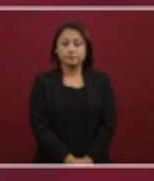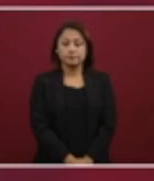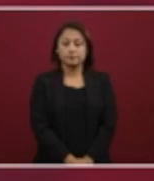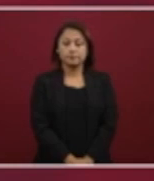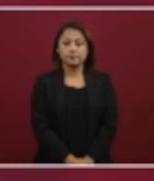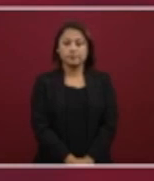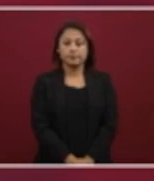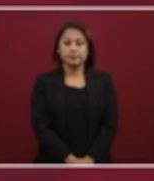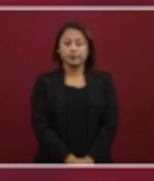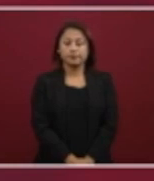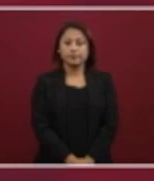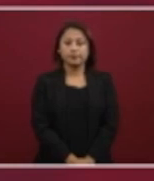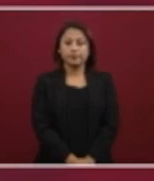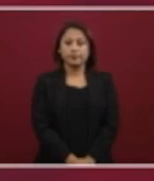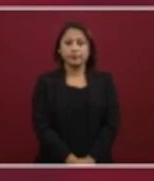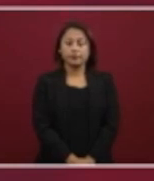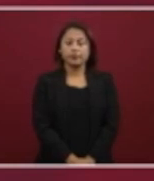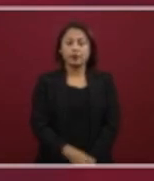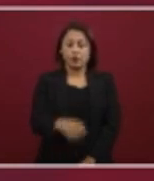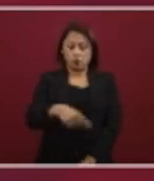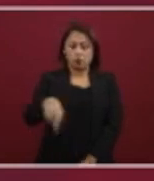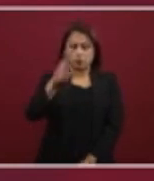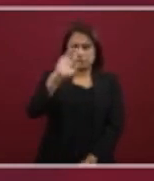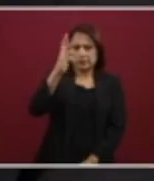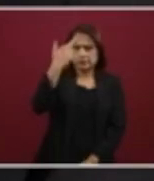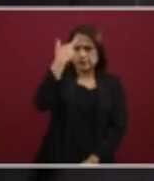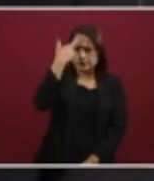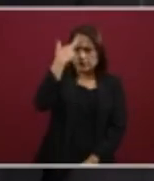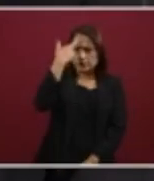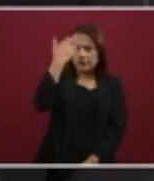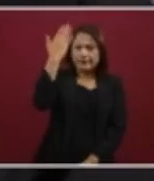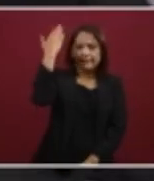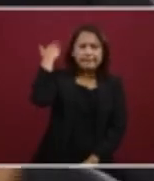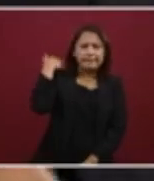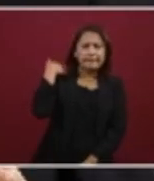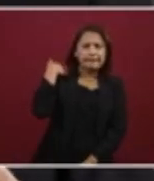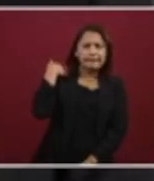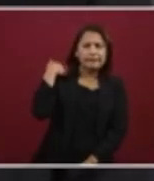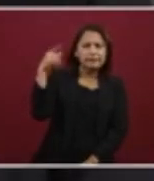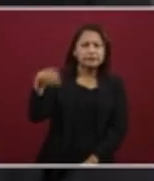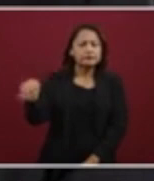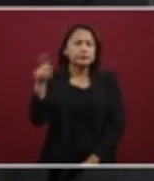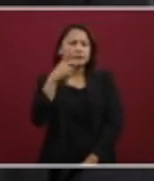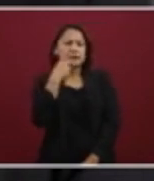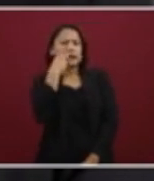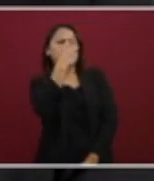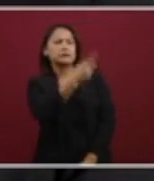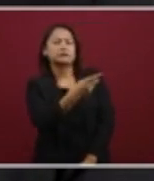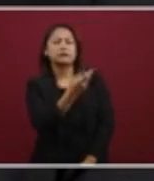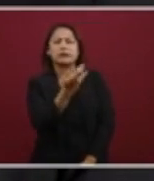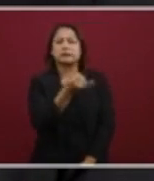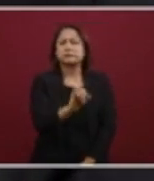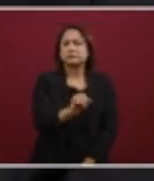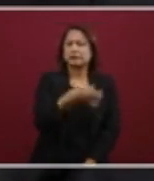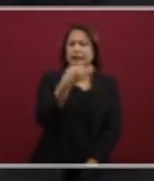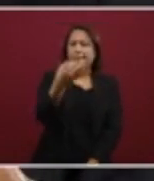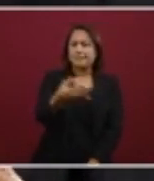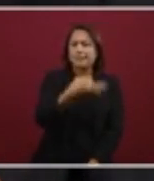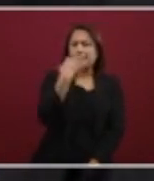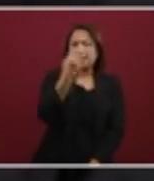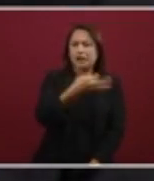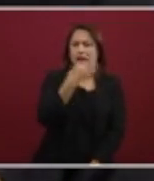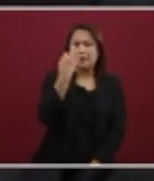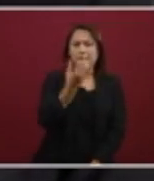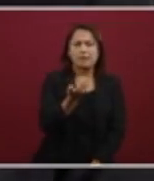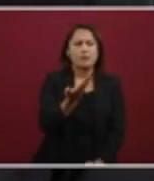¿Se acuerdan que decían que no iban a haber medicamentos? Se resolvió